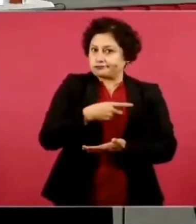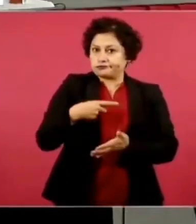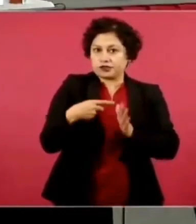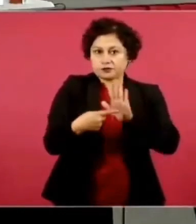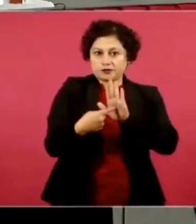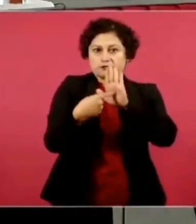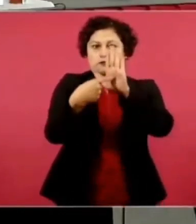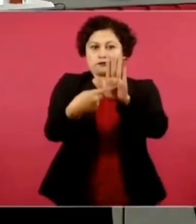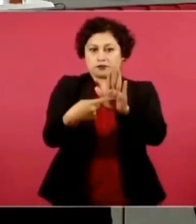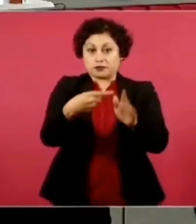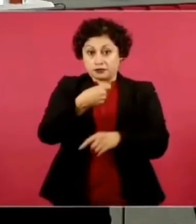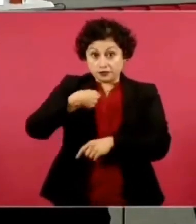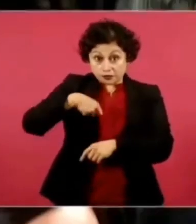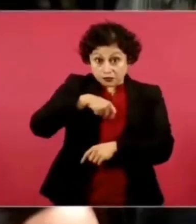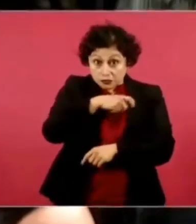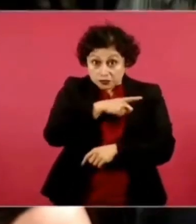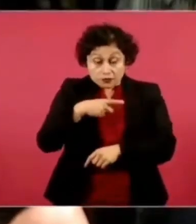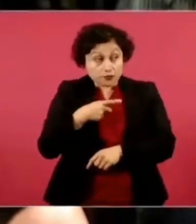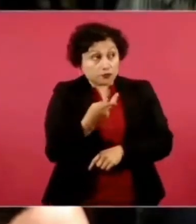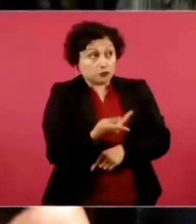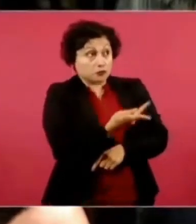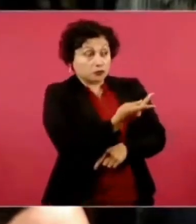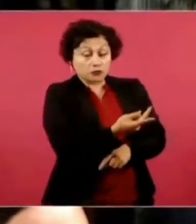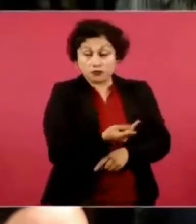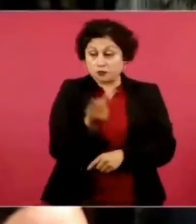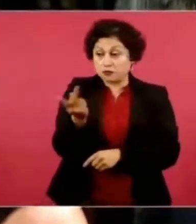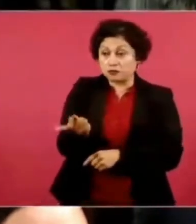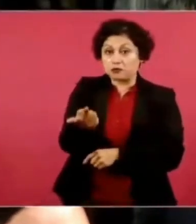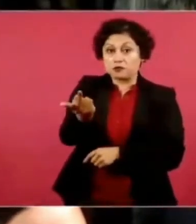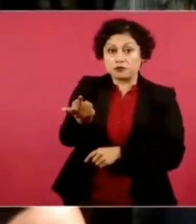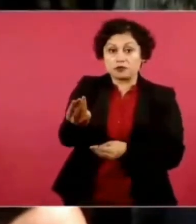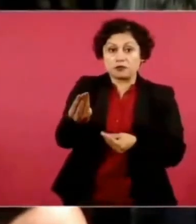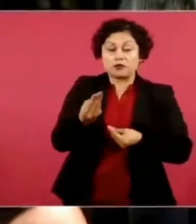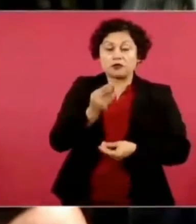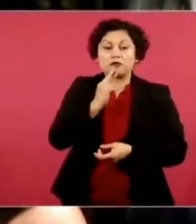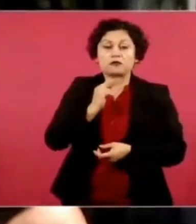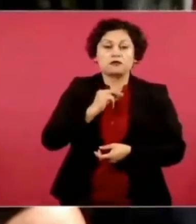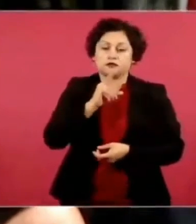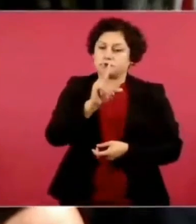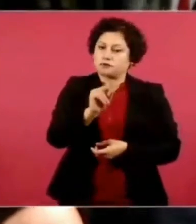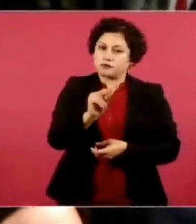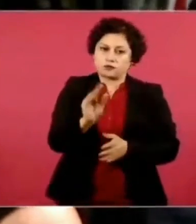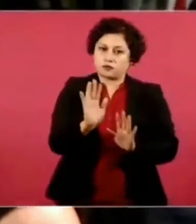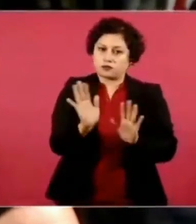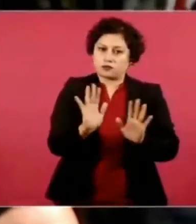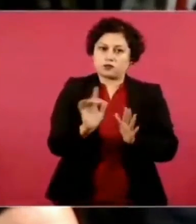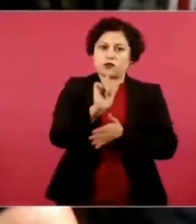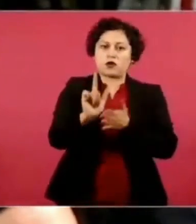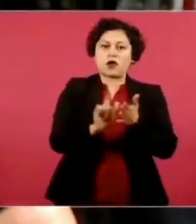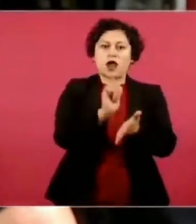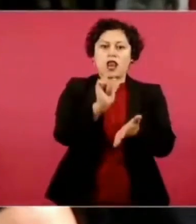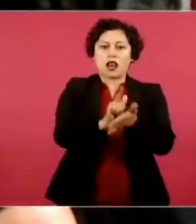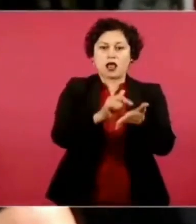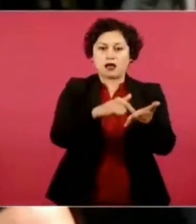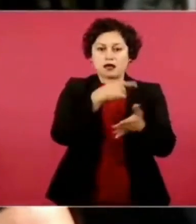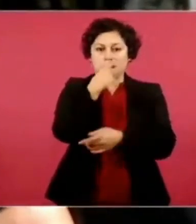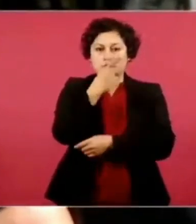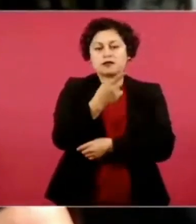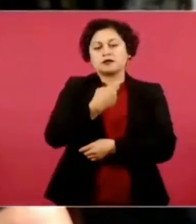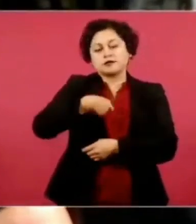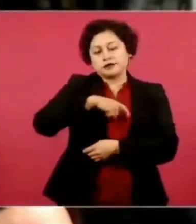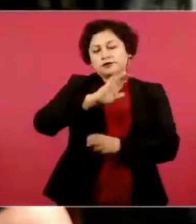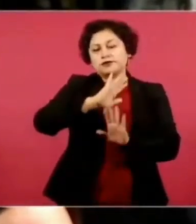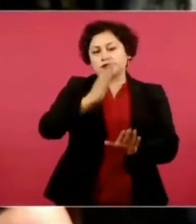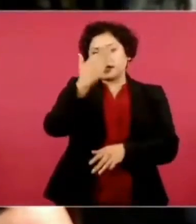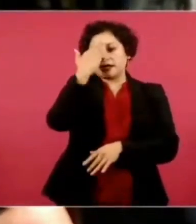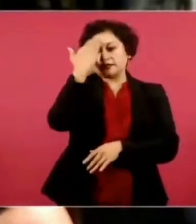ley, ellos tendrían que estarlo revelando porque así lo marca la legislación. Ya sabemos que ganan más que usted y que están como si